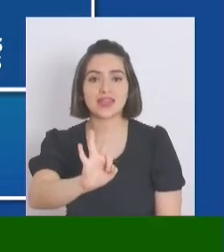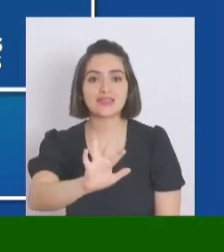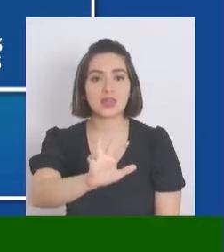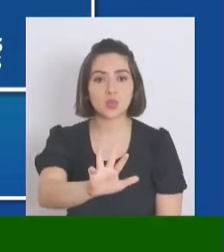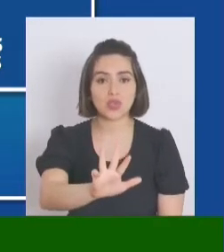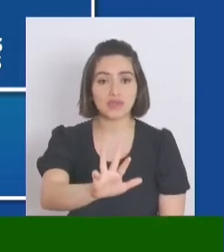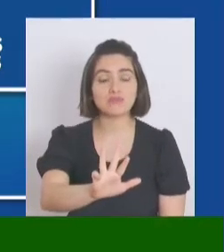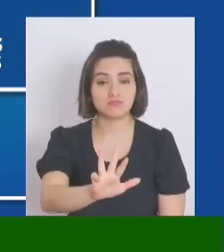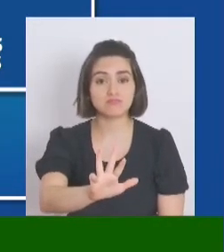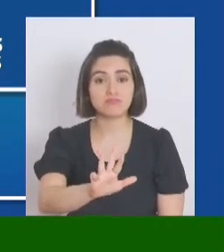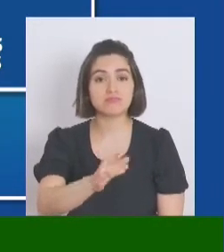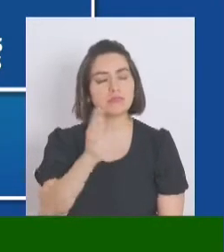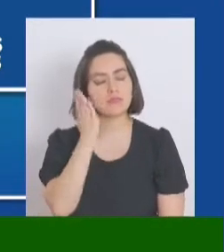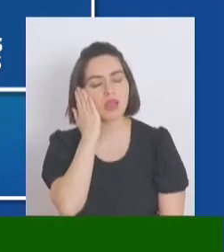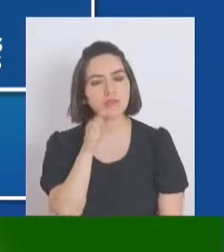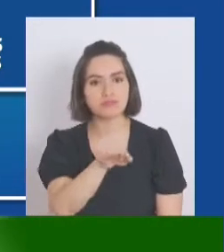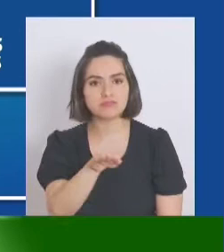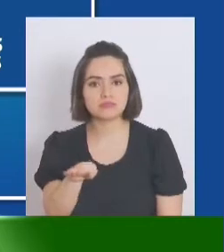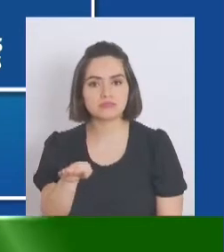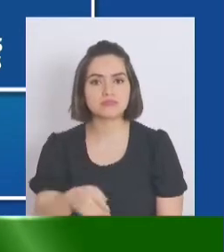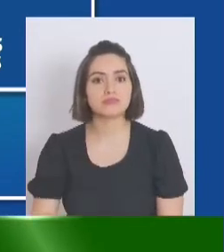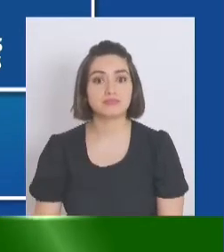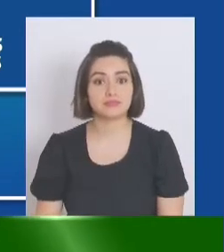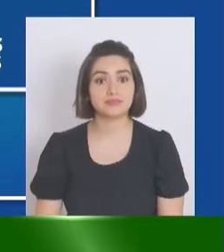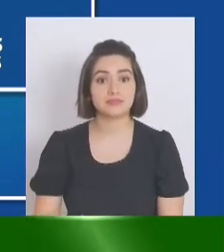10.939 cupos, de los cuales